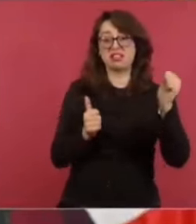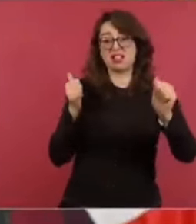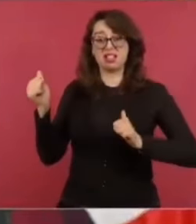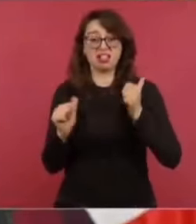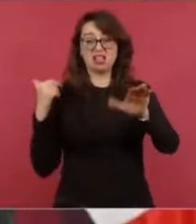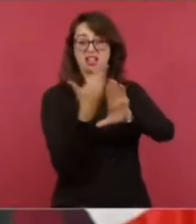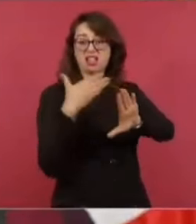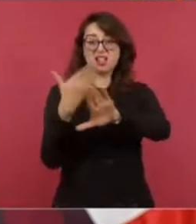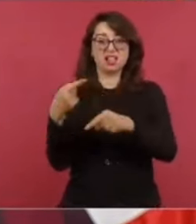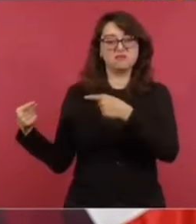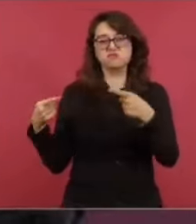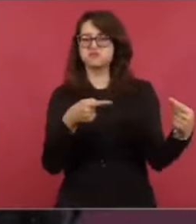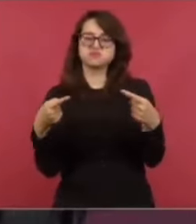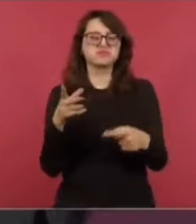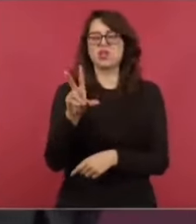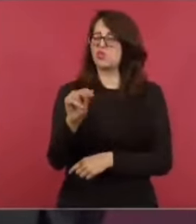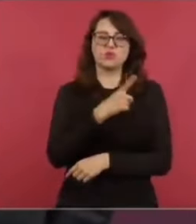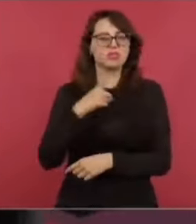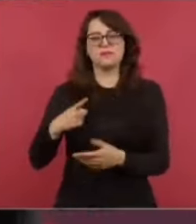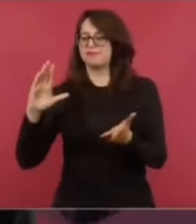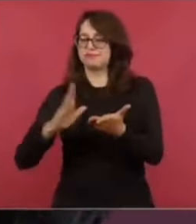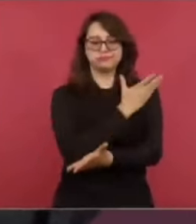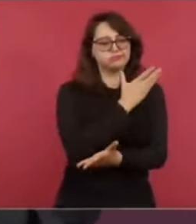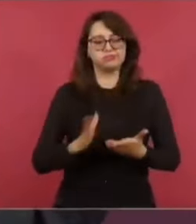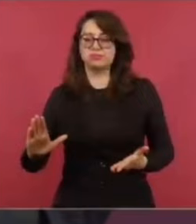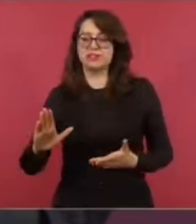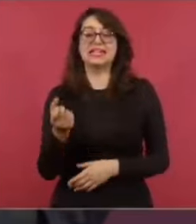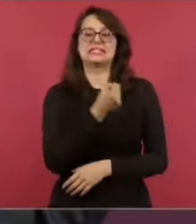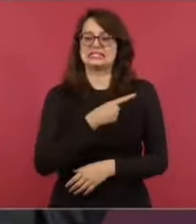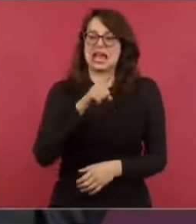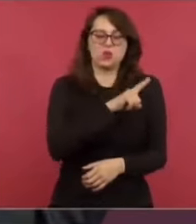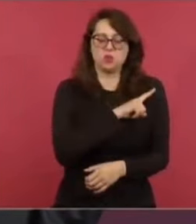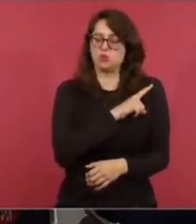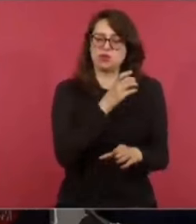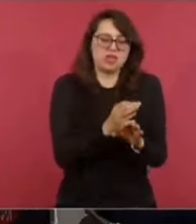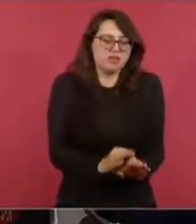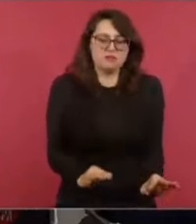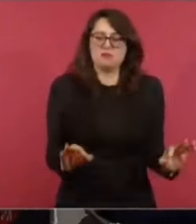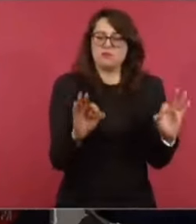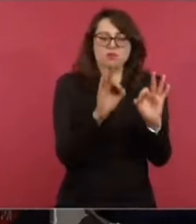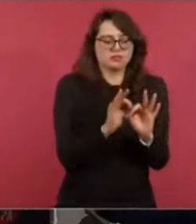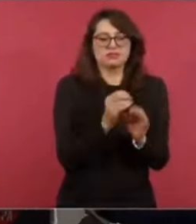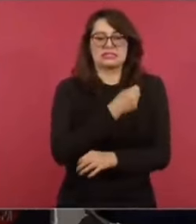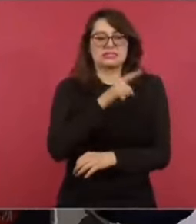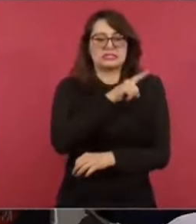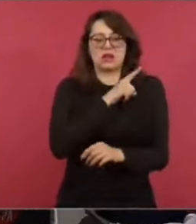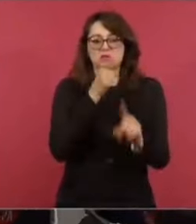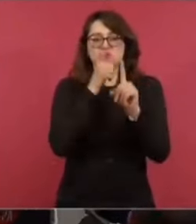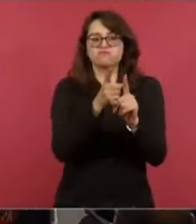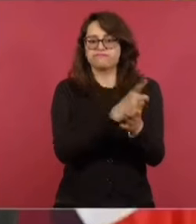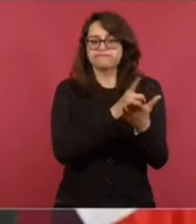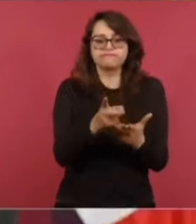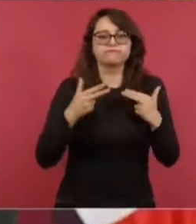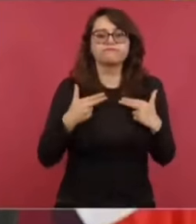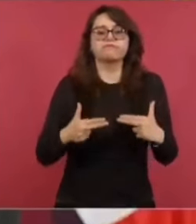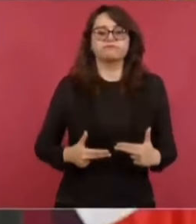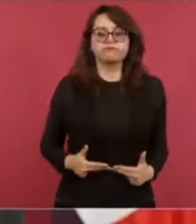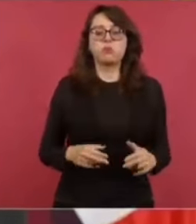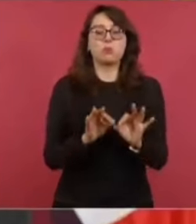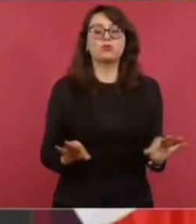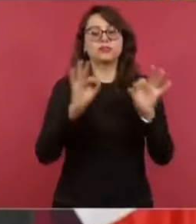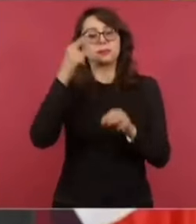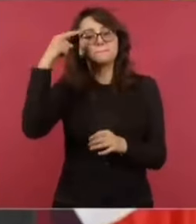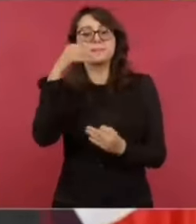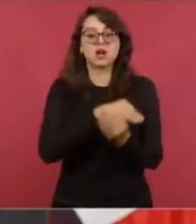propósitos políticos. Son cosas distintas. La salud tiene que ver con los derechos humanos. Es un derecho humano